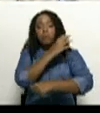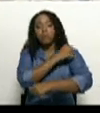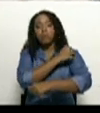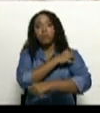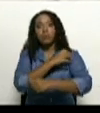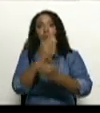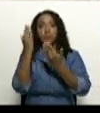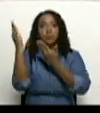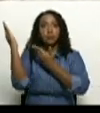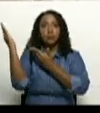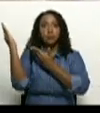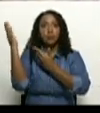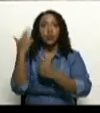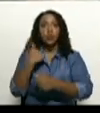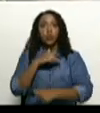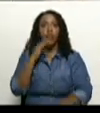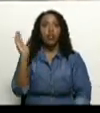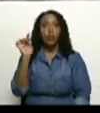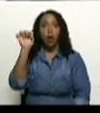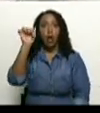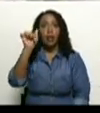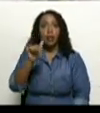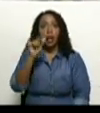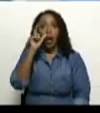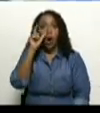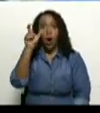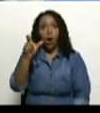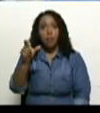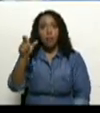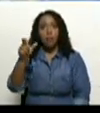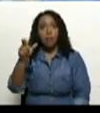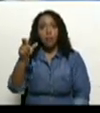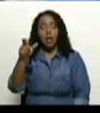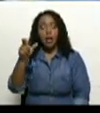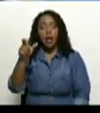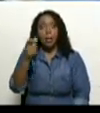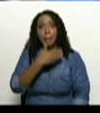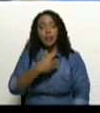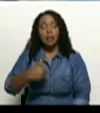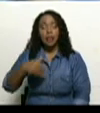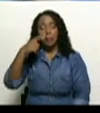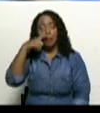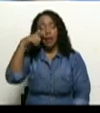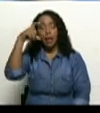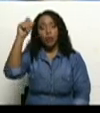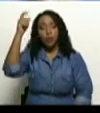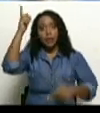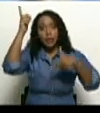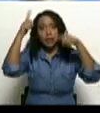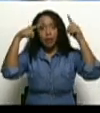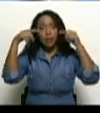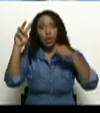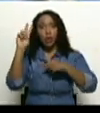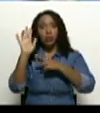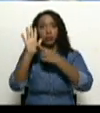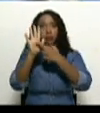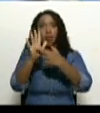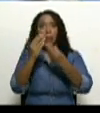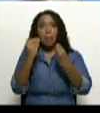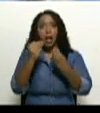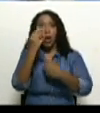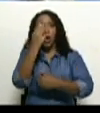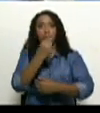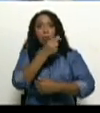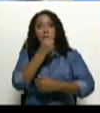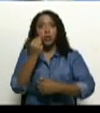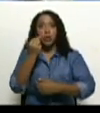Aquí venimos en nombre del comandante Chávez y del presidente Nicolás Maduro a comprometernos con el